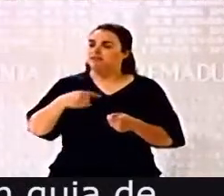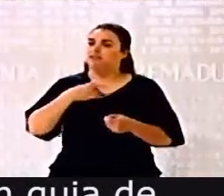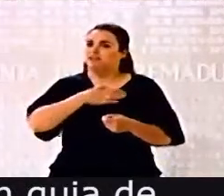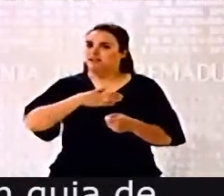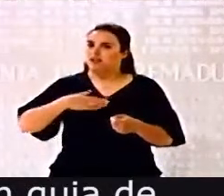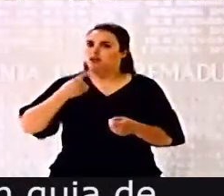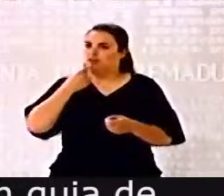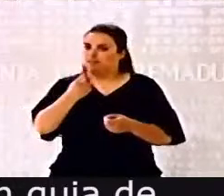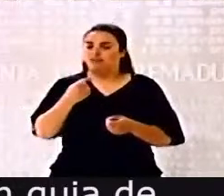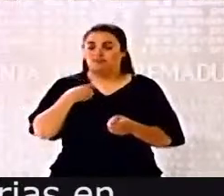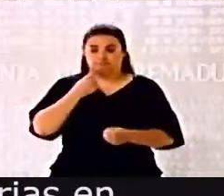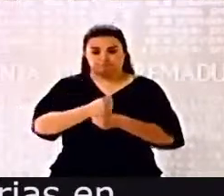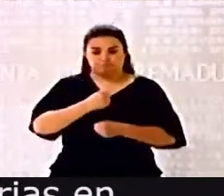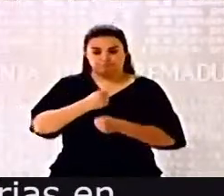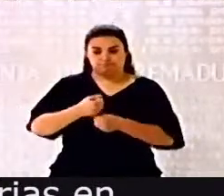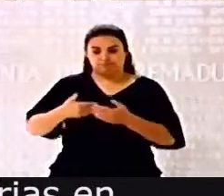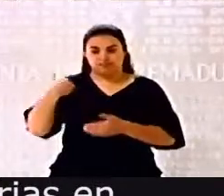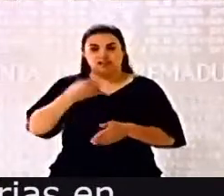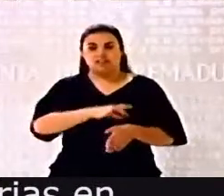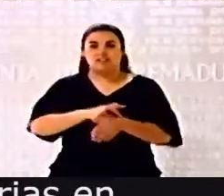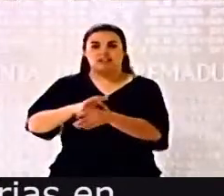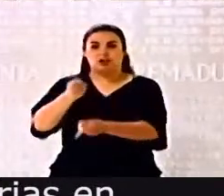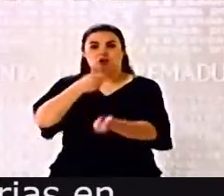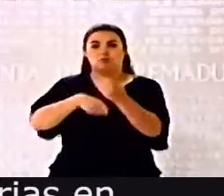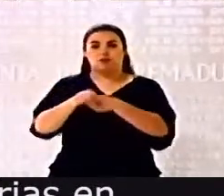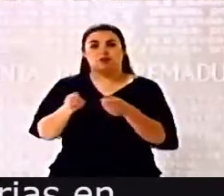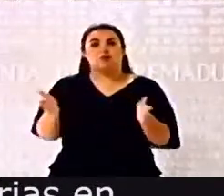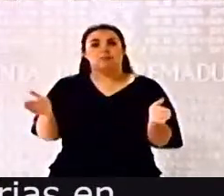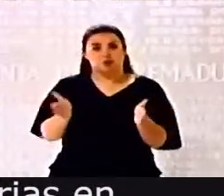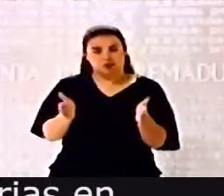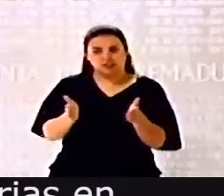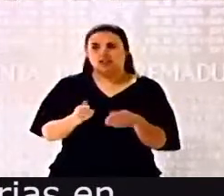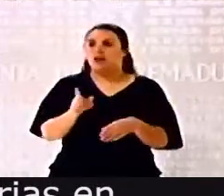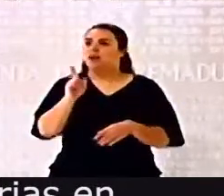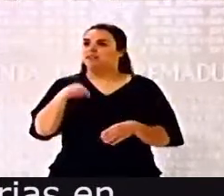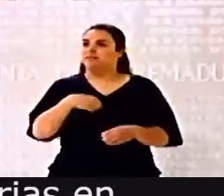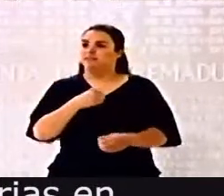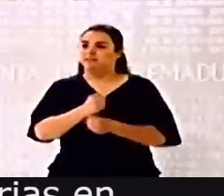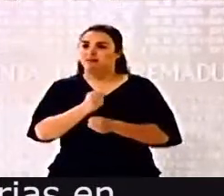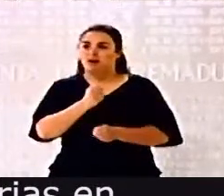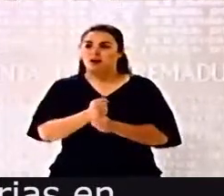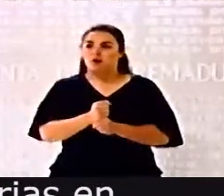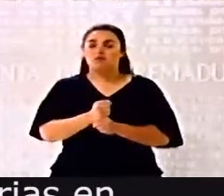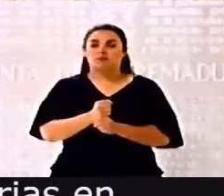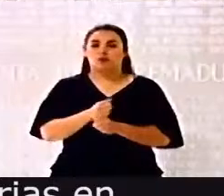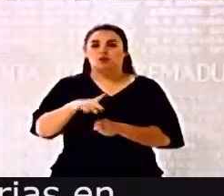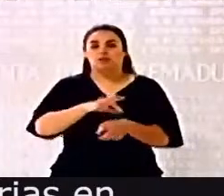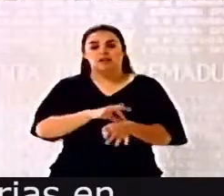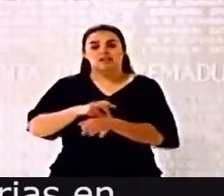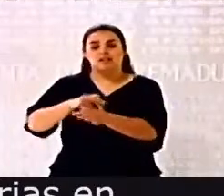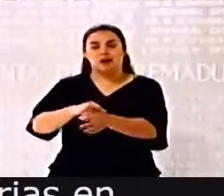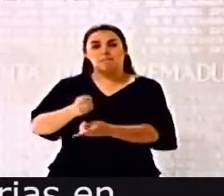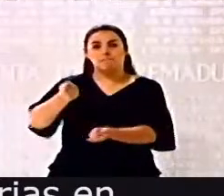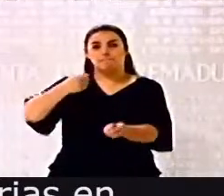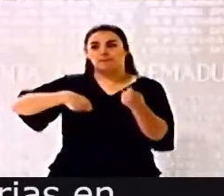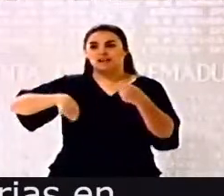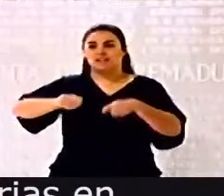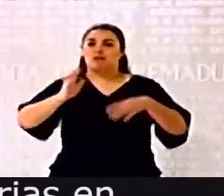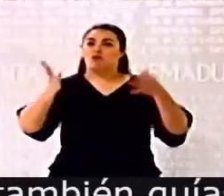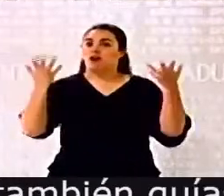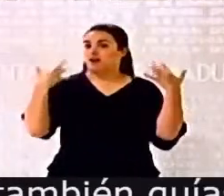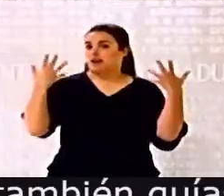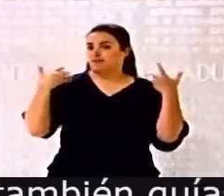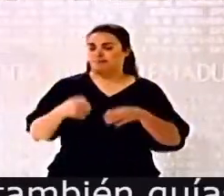decir que también hemos trabajado en guías del comercio minorista o también hemos trabajado en guías de los mercados al aire